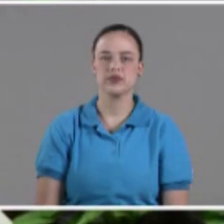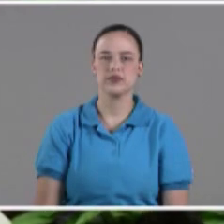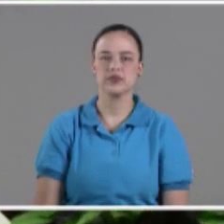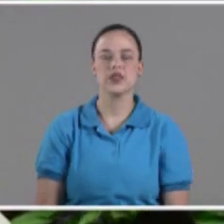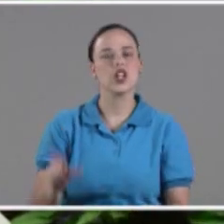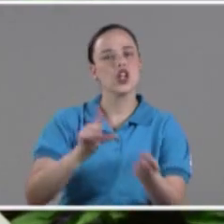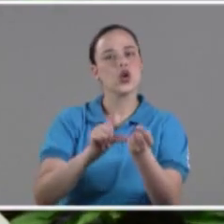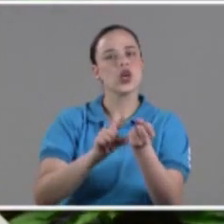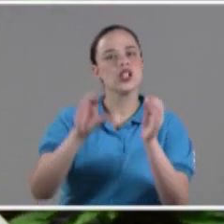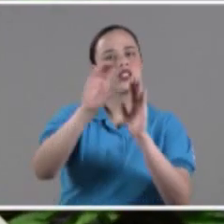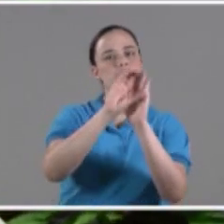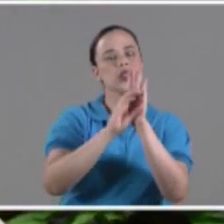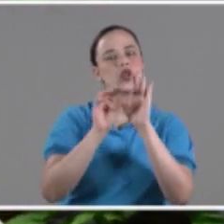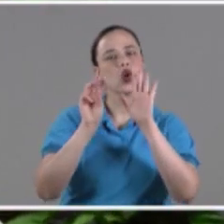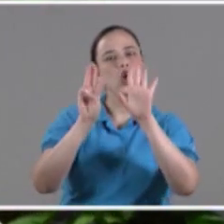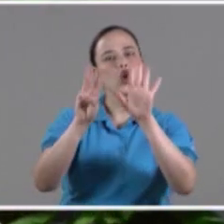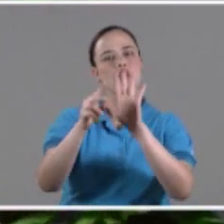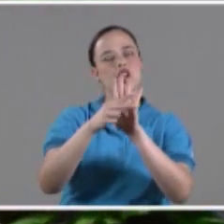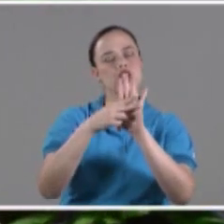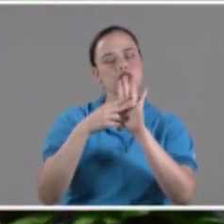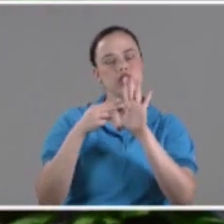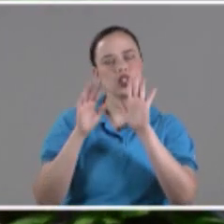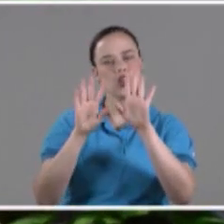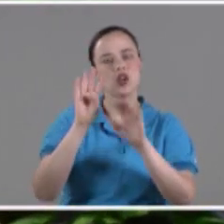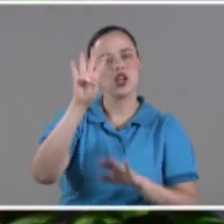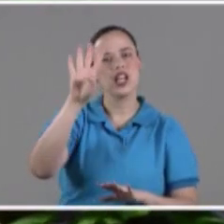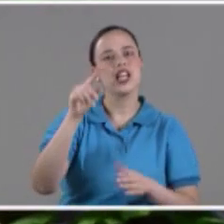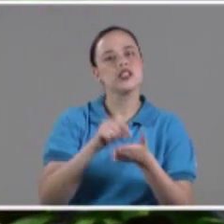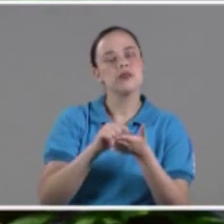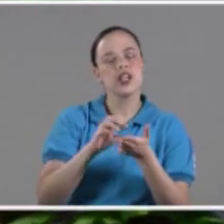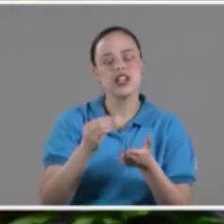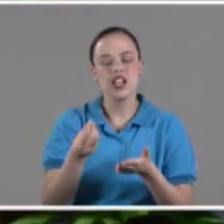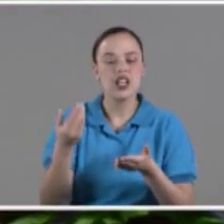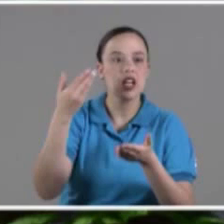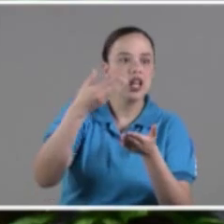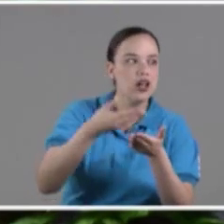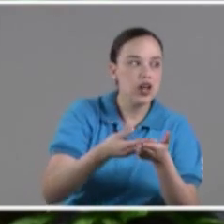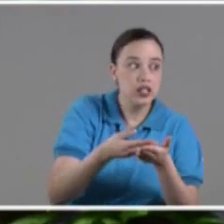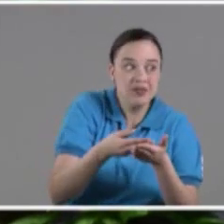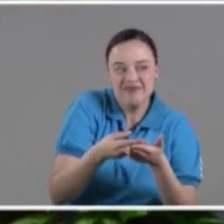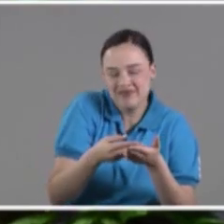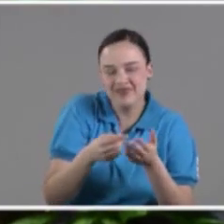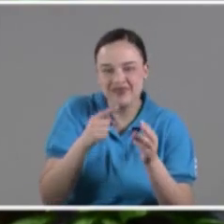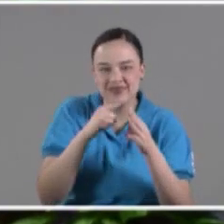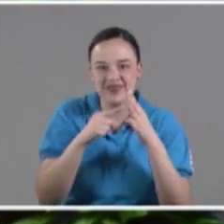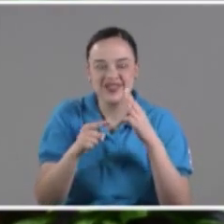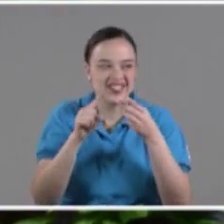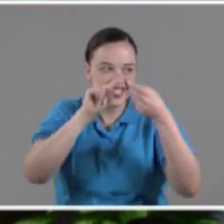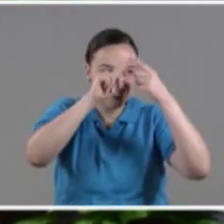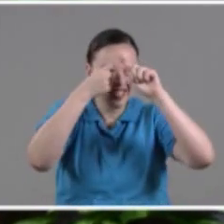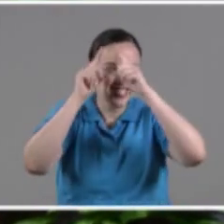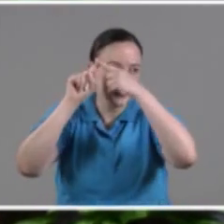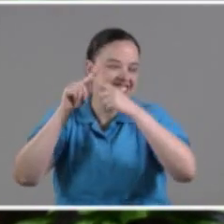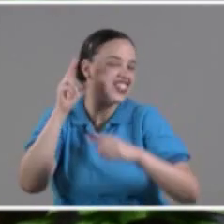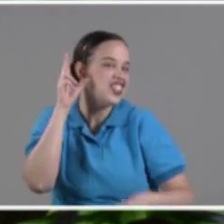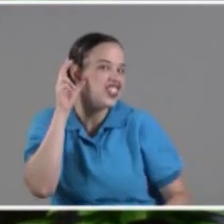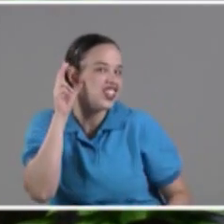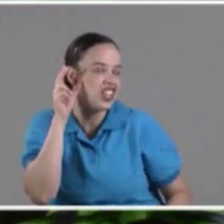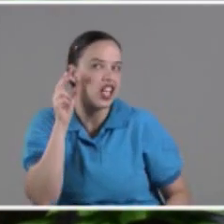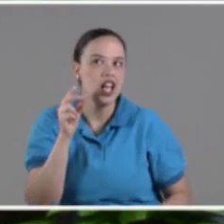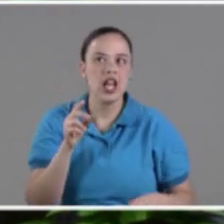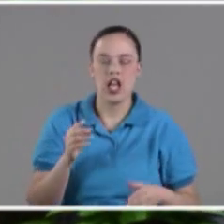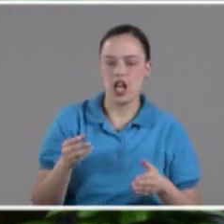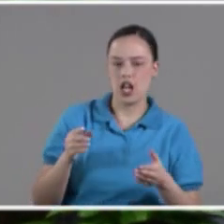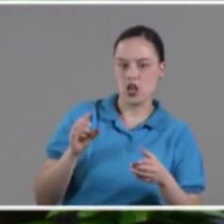Lucas ocho catorce y la semilla que cayó entre los espinos estos son los que han oído y al continuar su